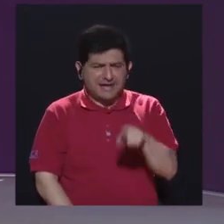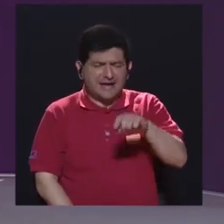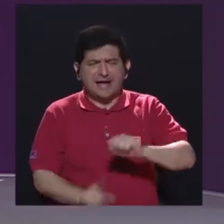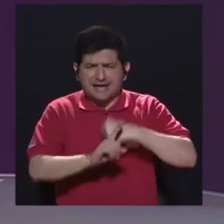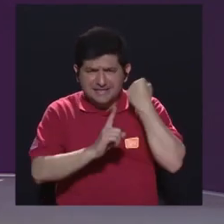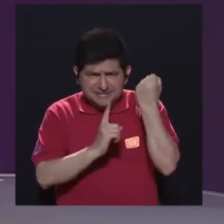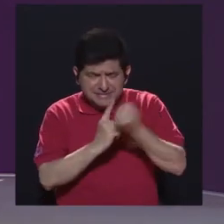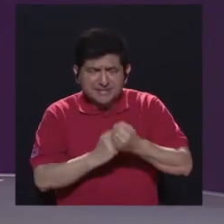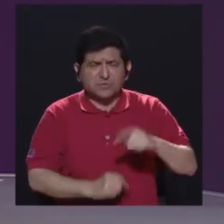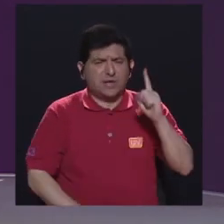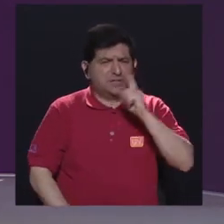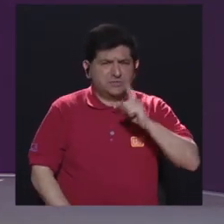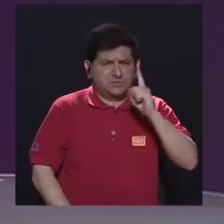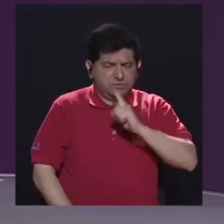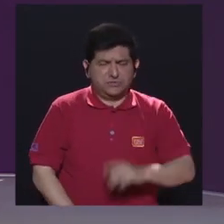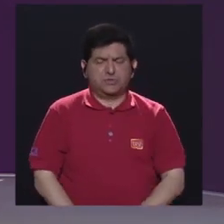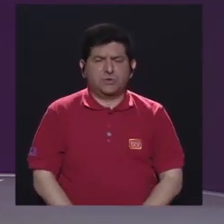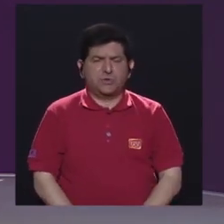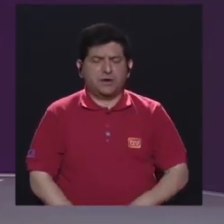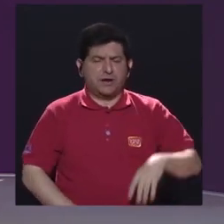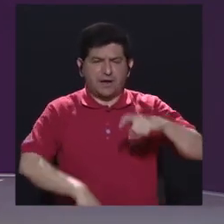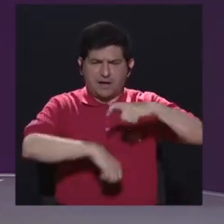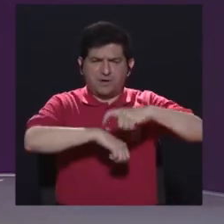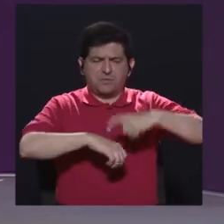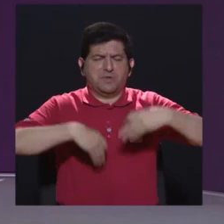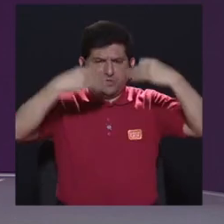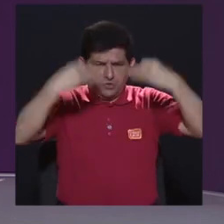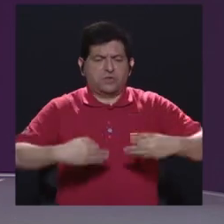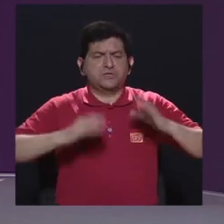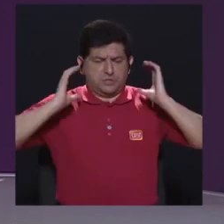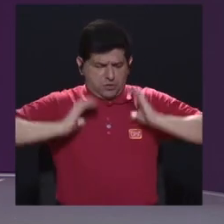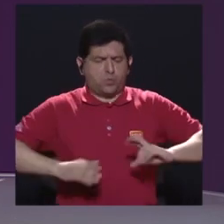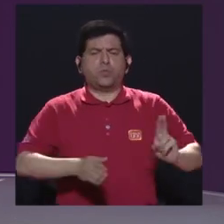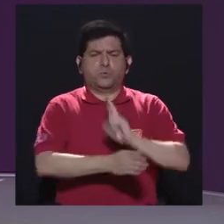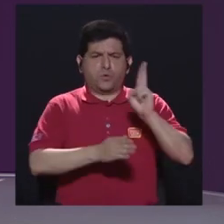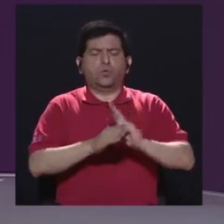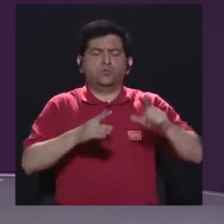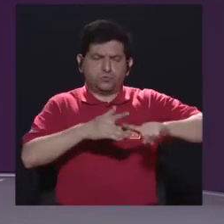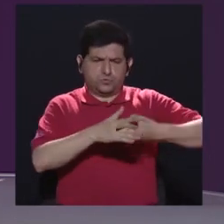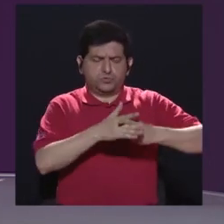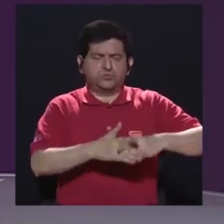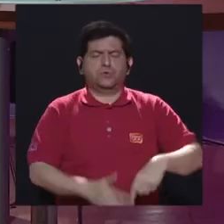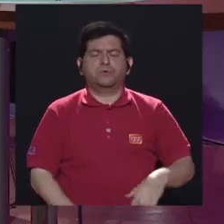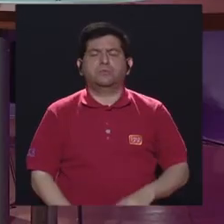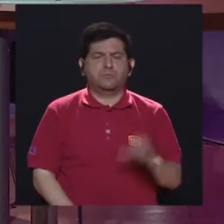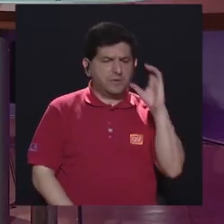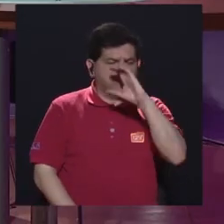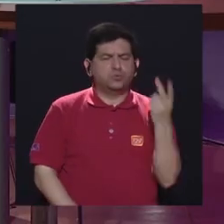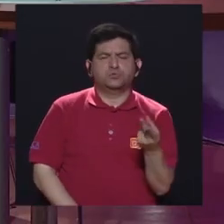prostituta en medida que decide tomar su cuerpo como un instrumento para obtener dinero.